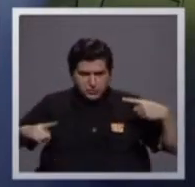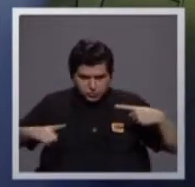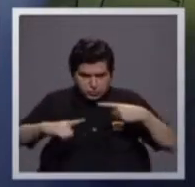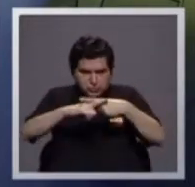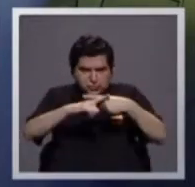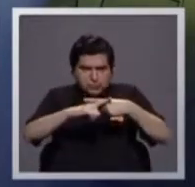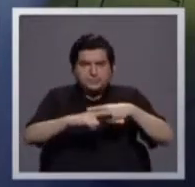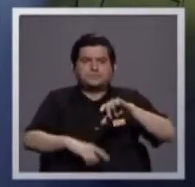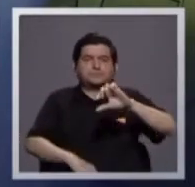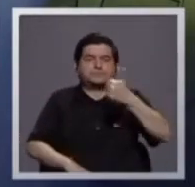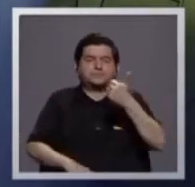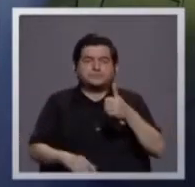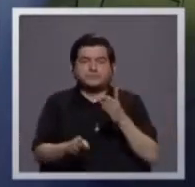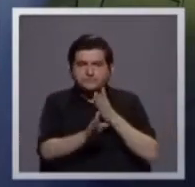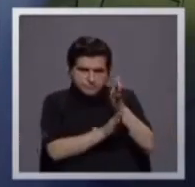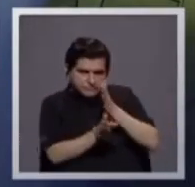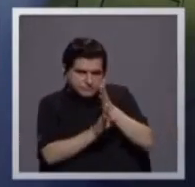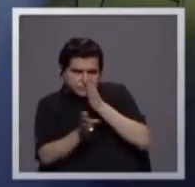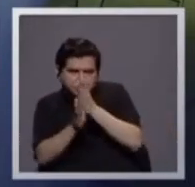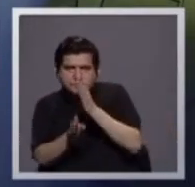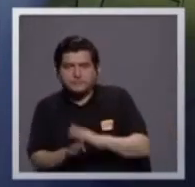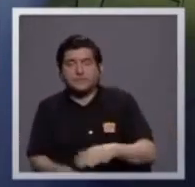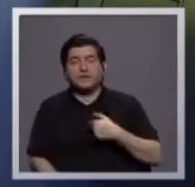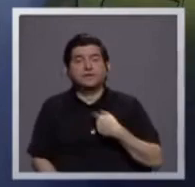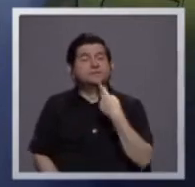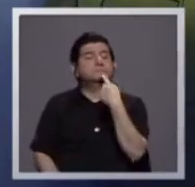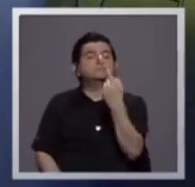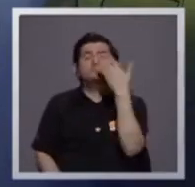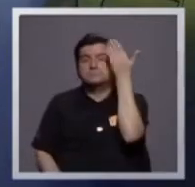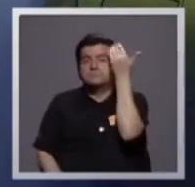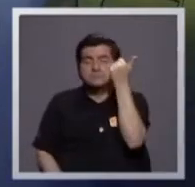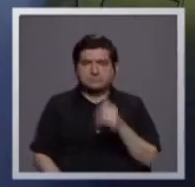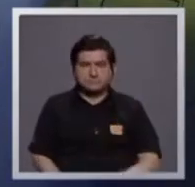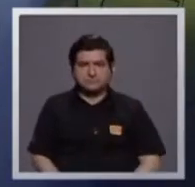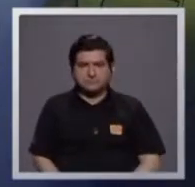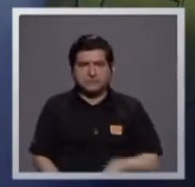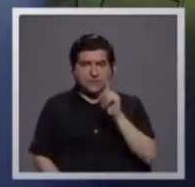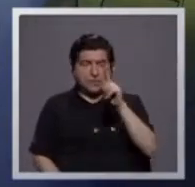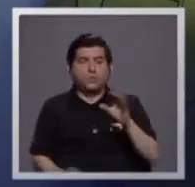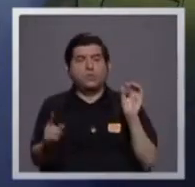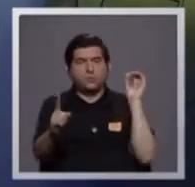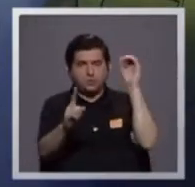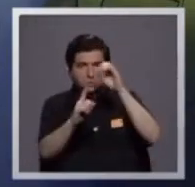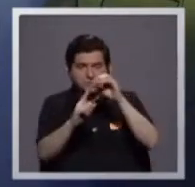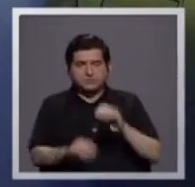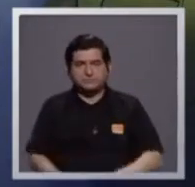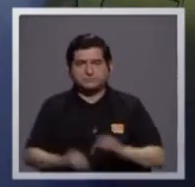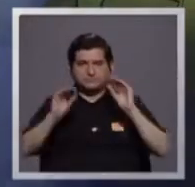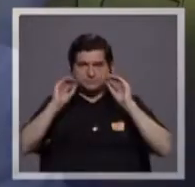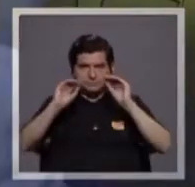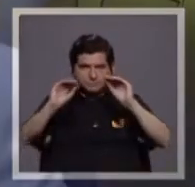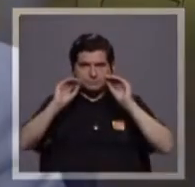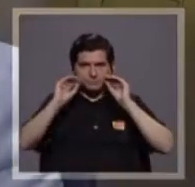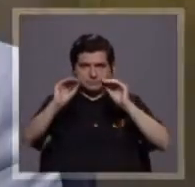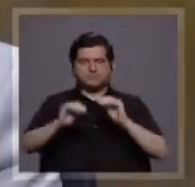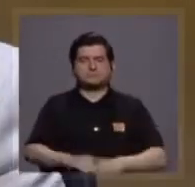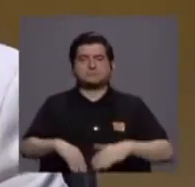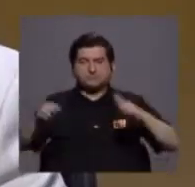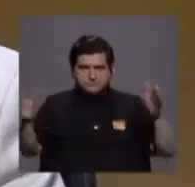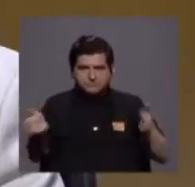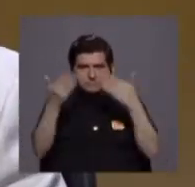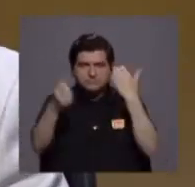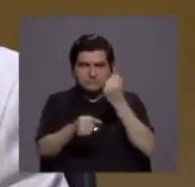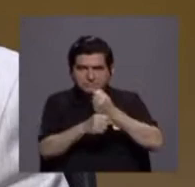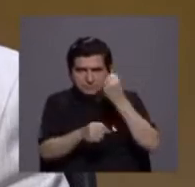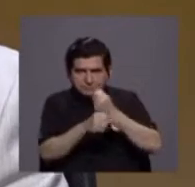con otras disciplinas. Y esto lo traigo a colación porque precisamente uno de los objetivos de la cátedra es estimular